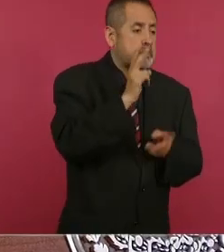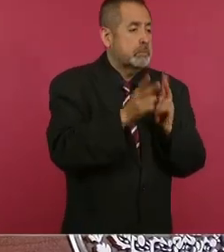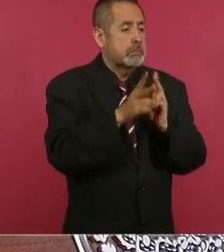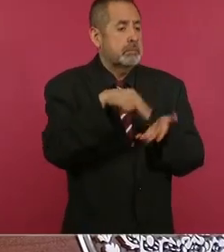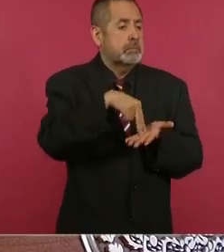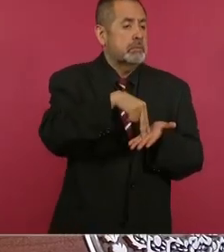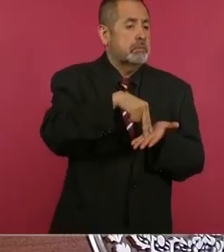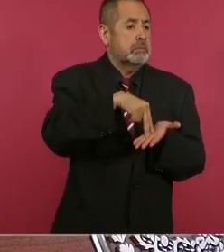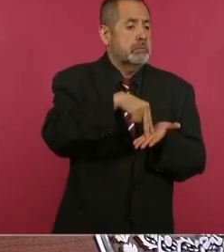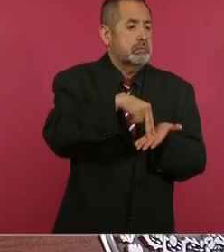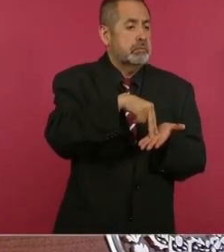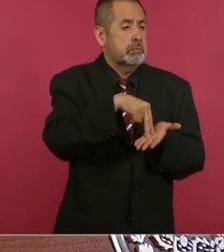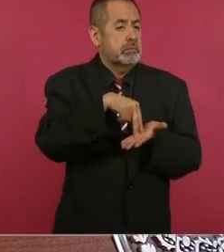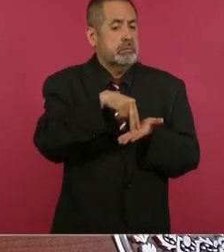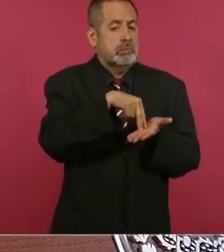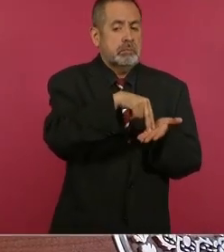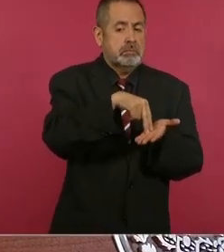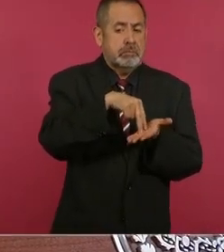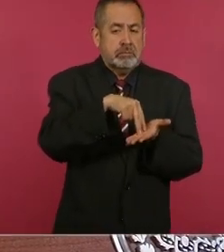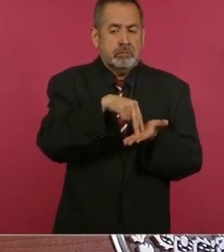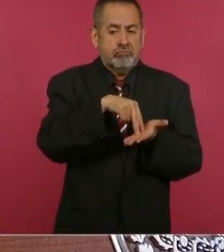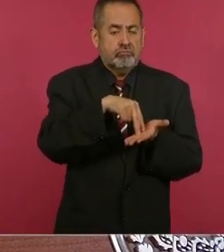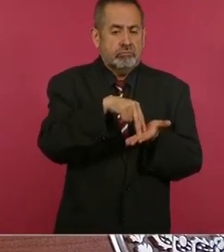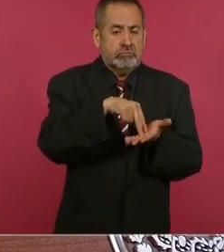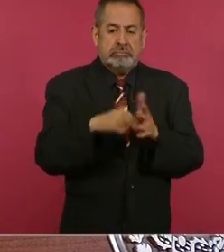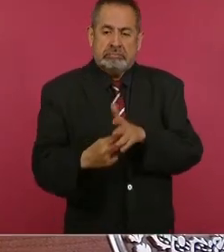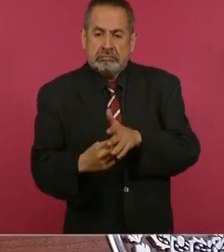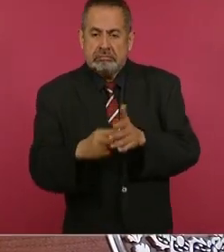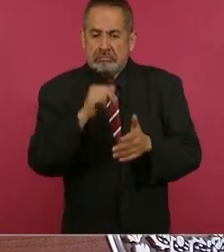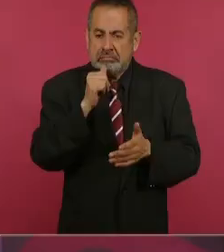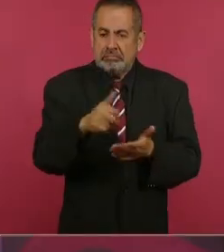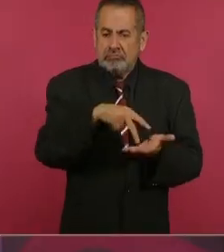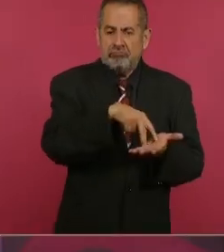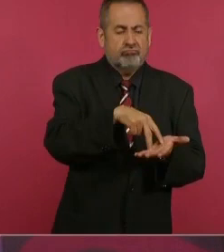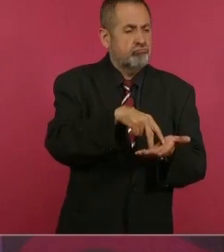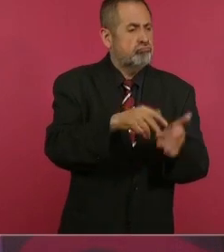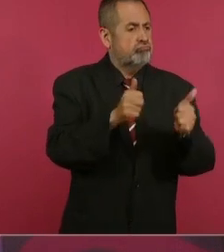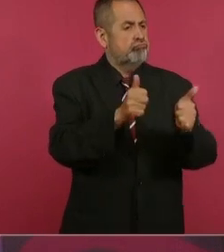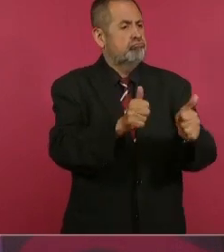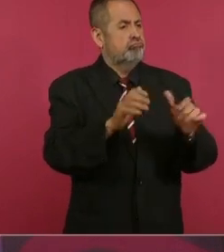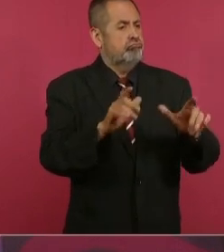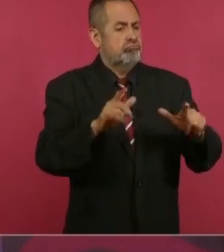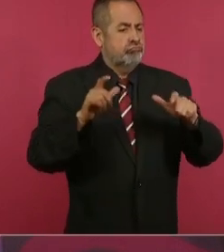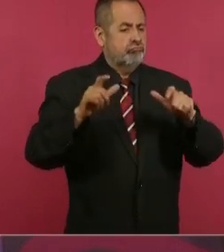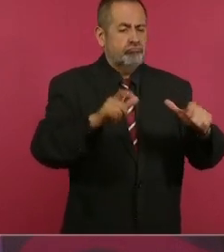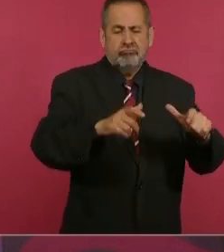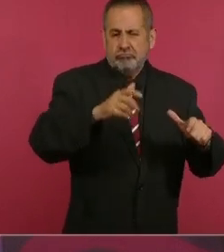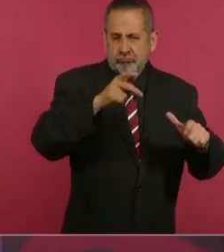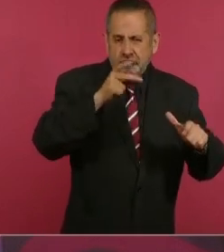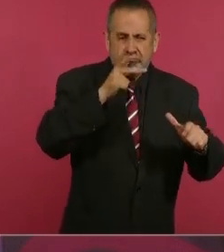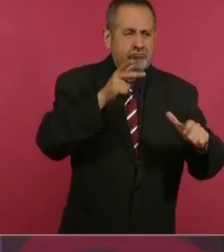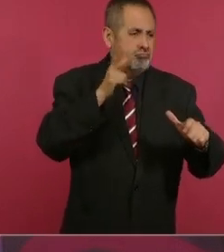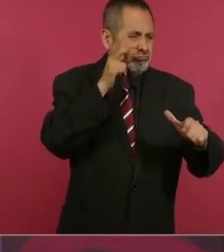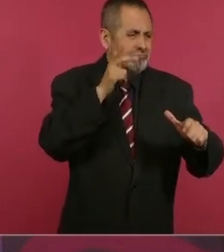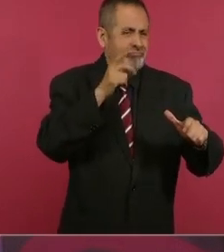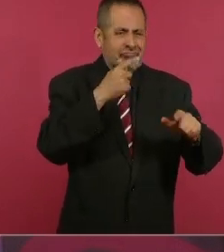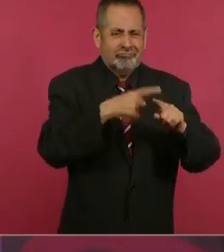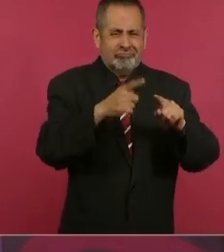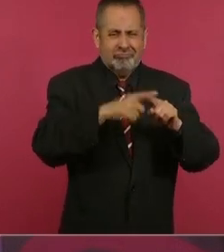¿sí?, y no se caía ni una gota de vino, de coñac o de champán,